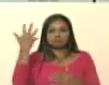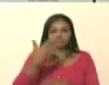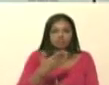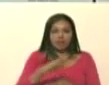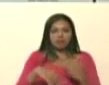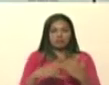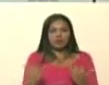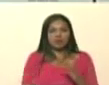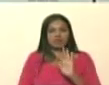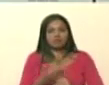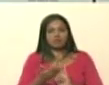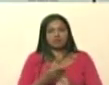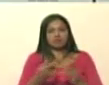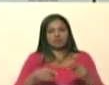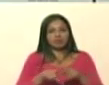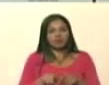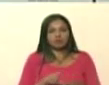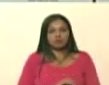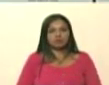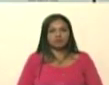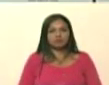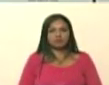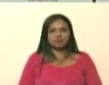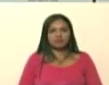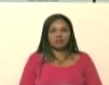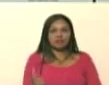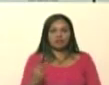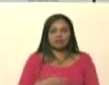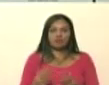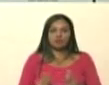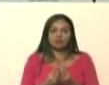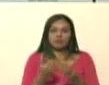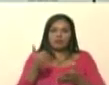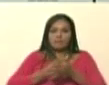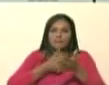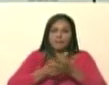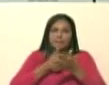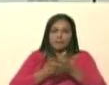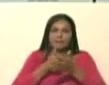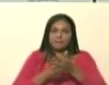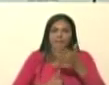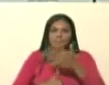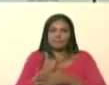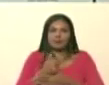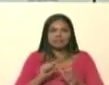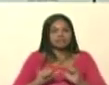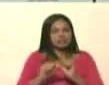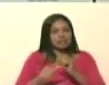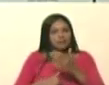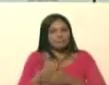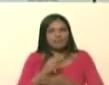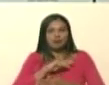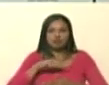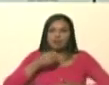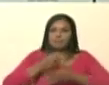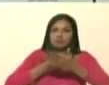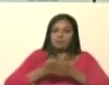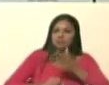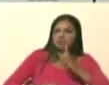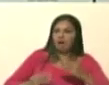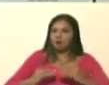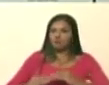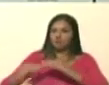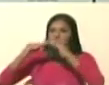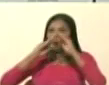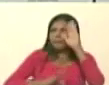importante estar unido a esta batalla permanente a la batalla del crecimiento y